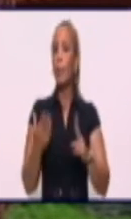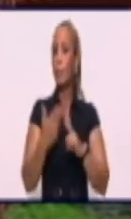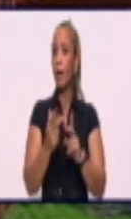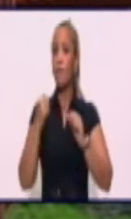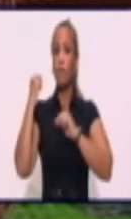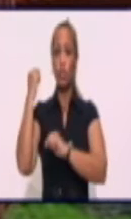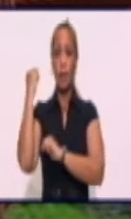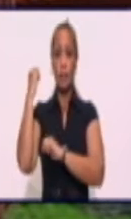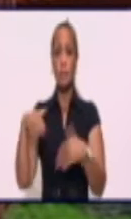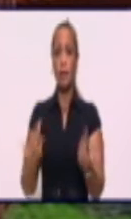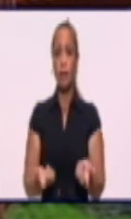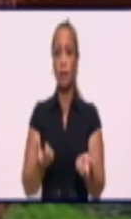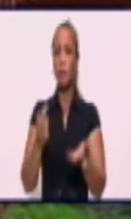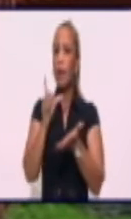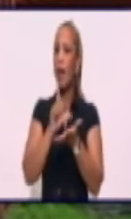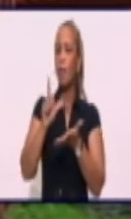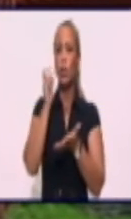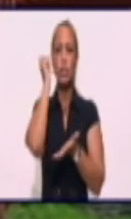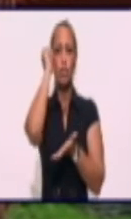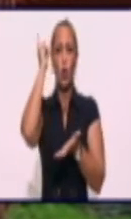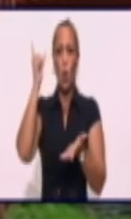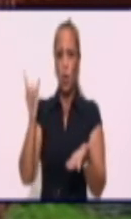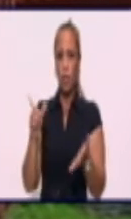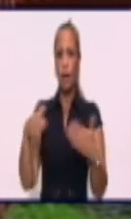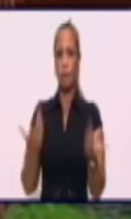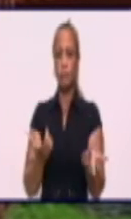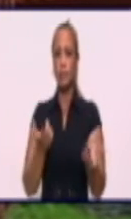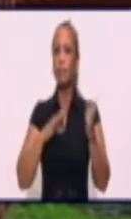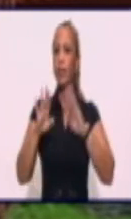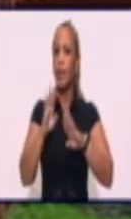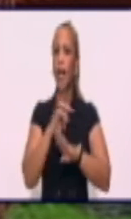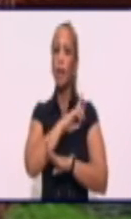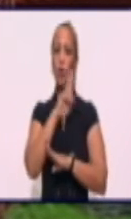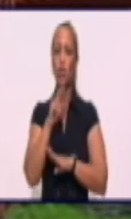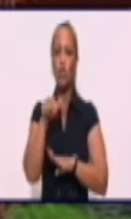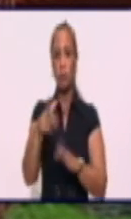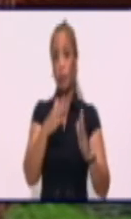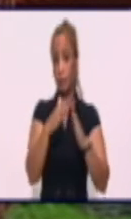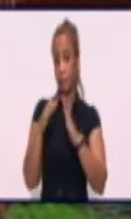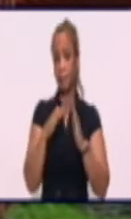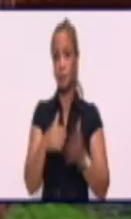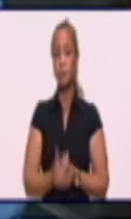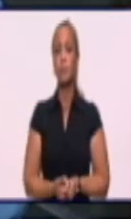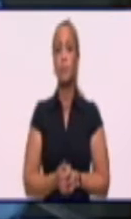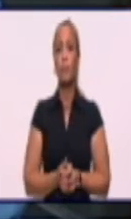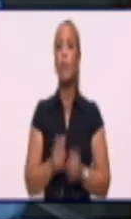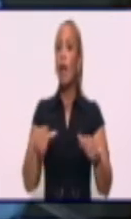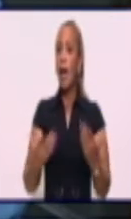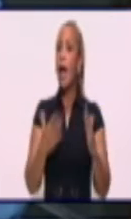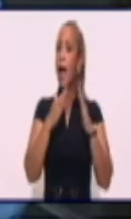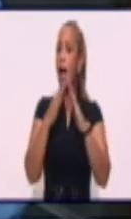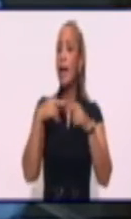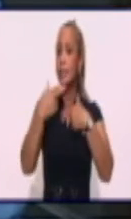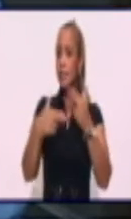la labor ideológica, para defender la revolución desde el barrio? Bueno, desde el barrio hoy nos encontramos haciendo actos